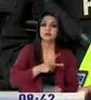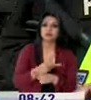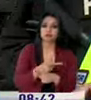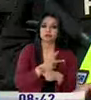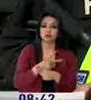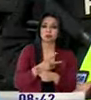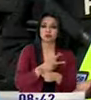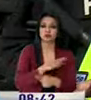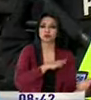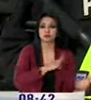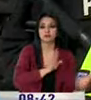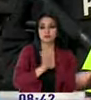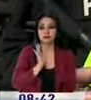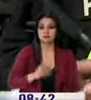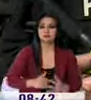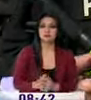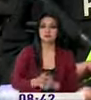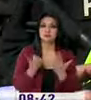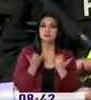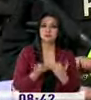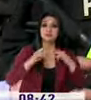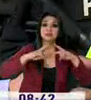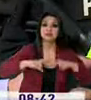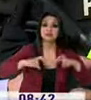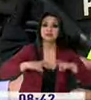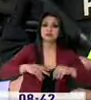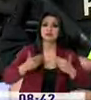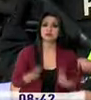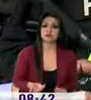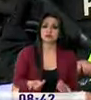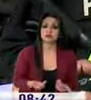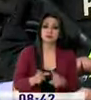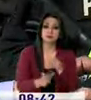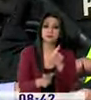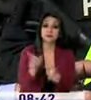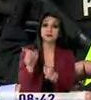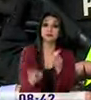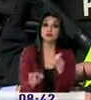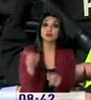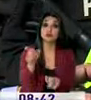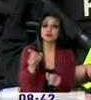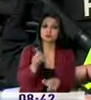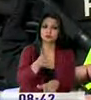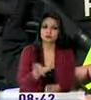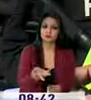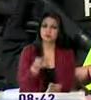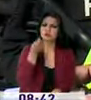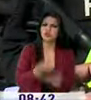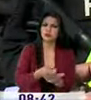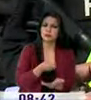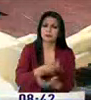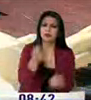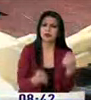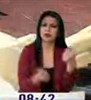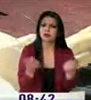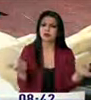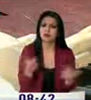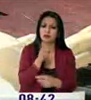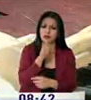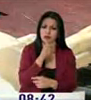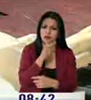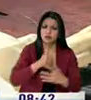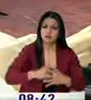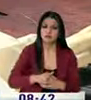consejo. Estamos nosotros justamente en esas investigaciones para ver cuáles son las personas que están tratando de adquirir este tipo de maquinarias. Entre